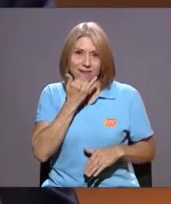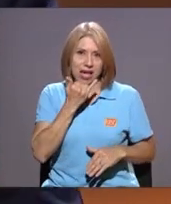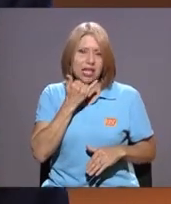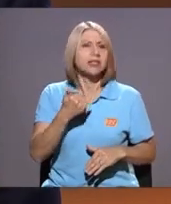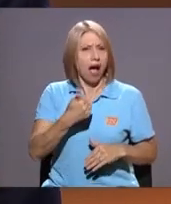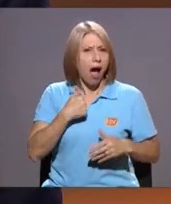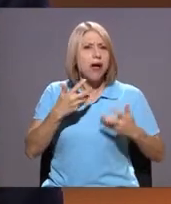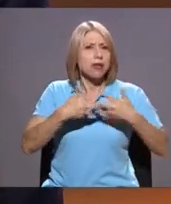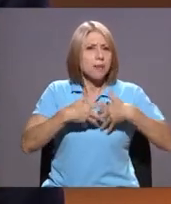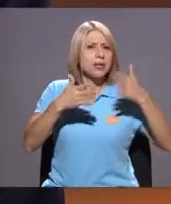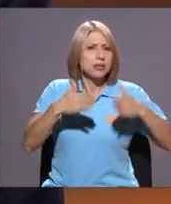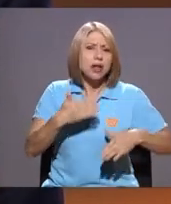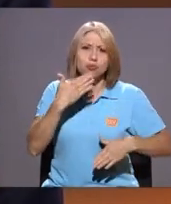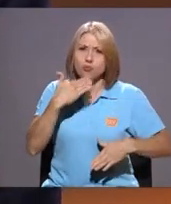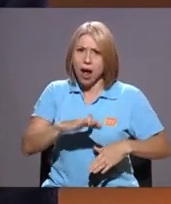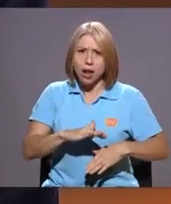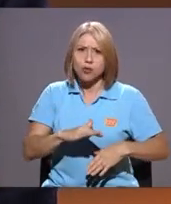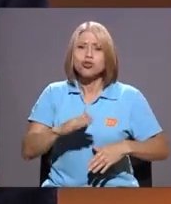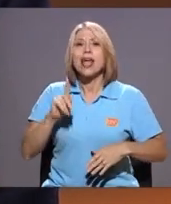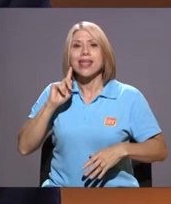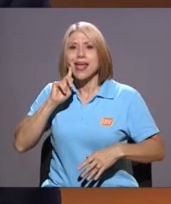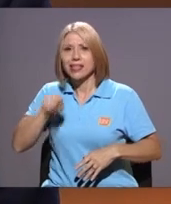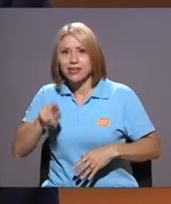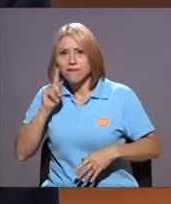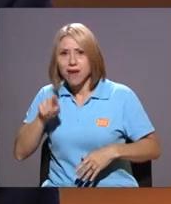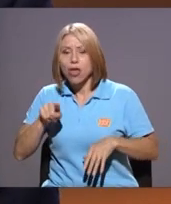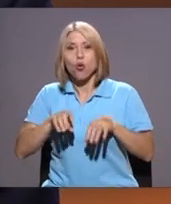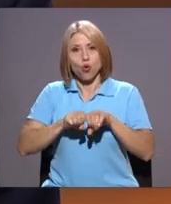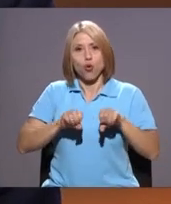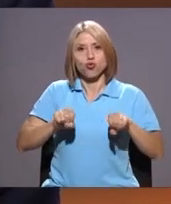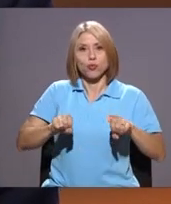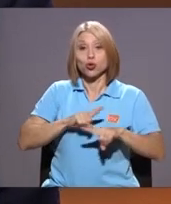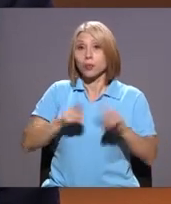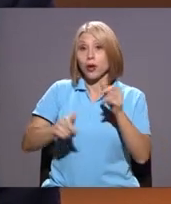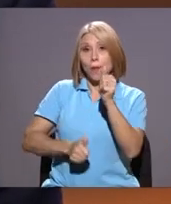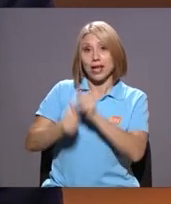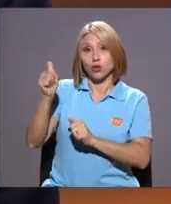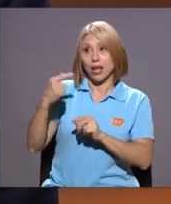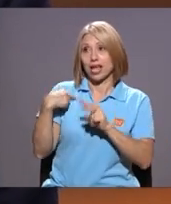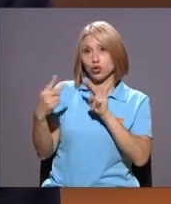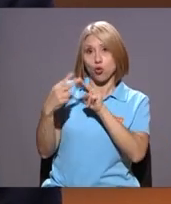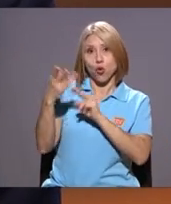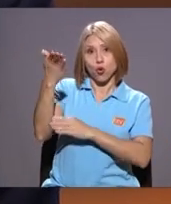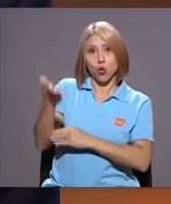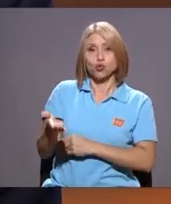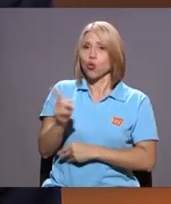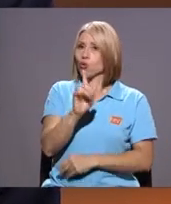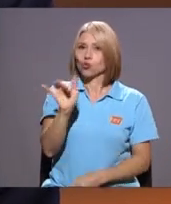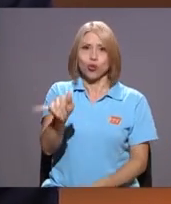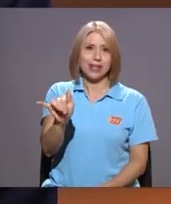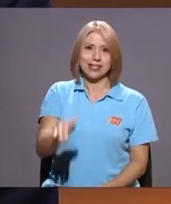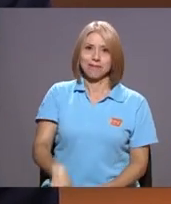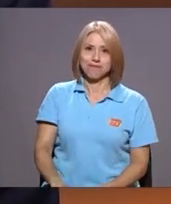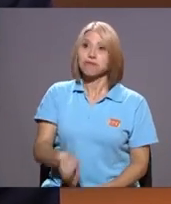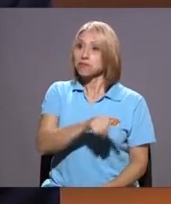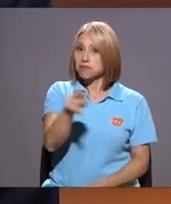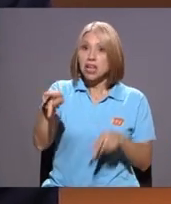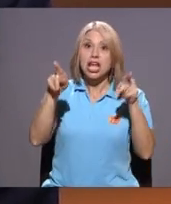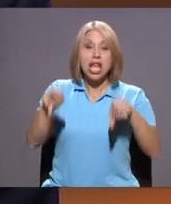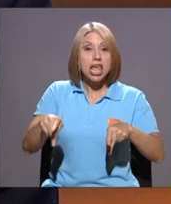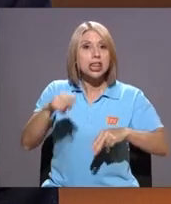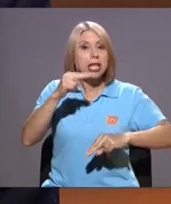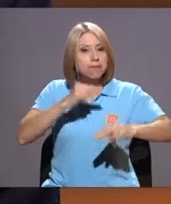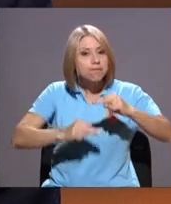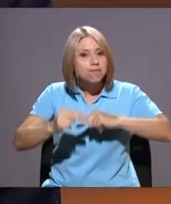que han estafado empresarios que son corruptos pero la mayoría que yo conozco no son así son gente emprendedora es